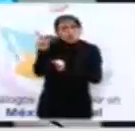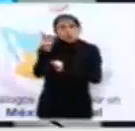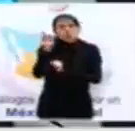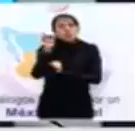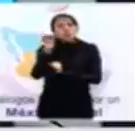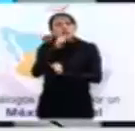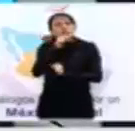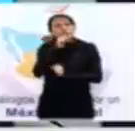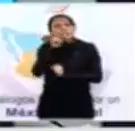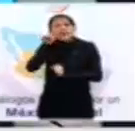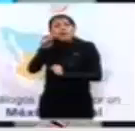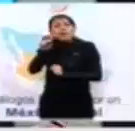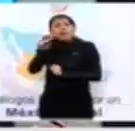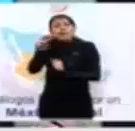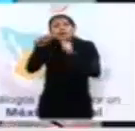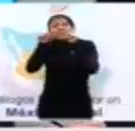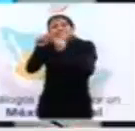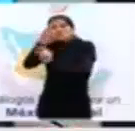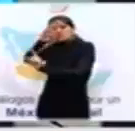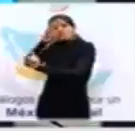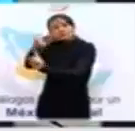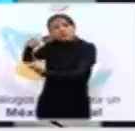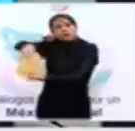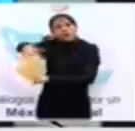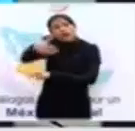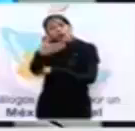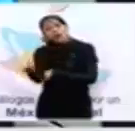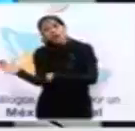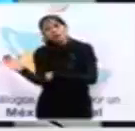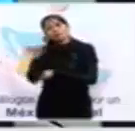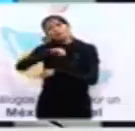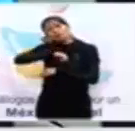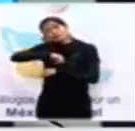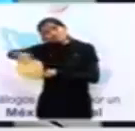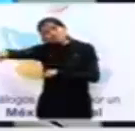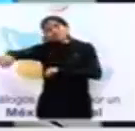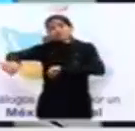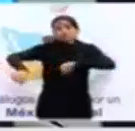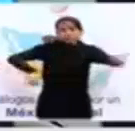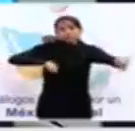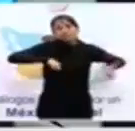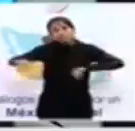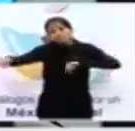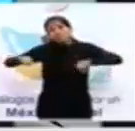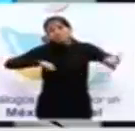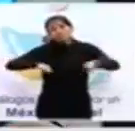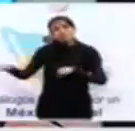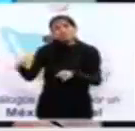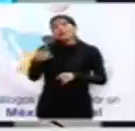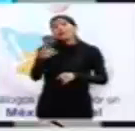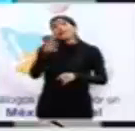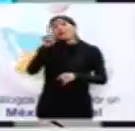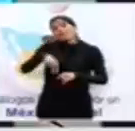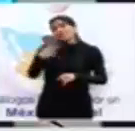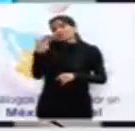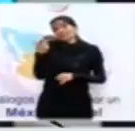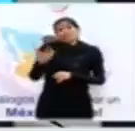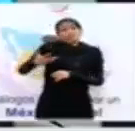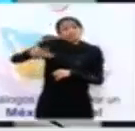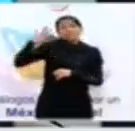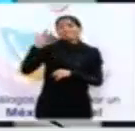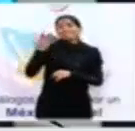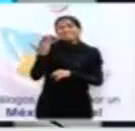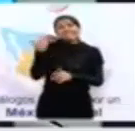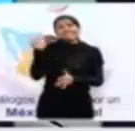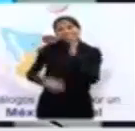novedad, la posibilidad de invertir en estas tecnologías para que abaraten costos, incrementen la productividad y generen bienestar